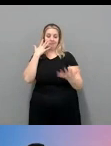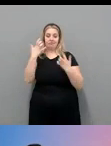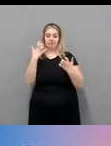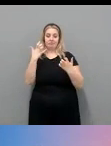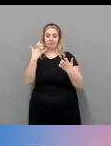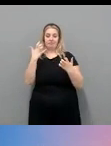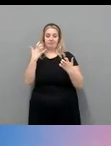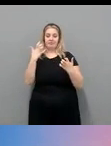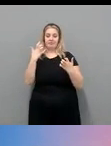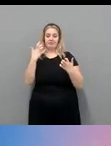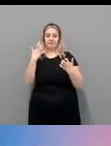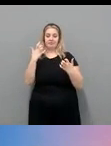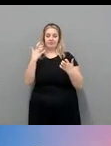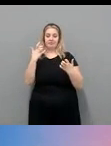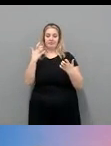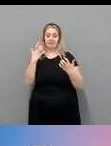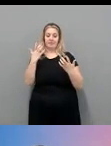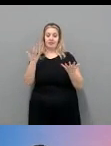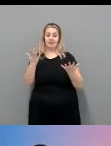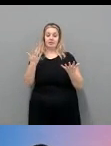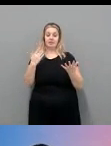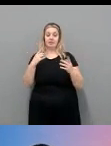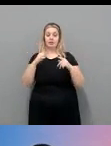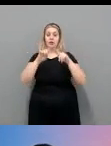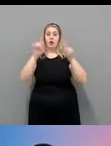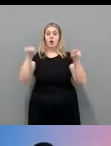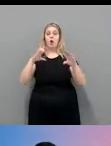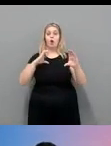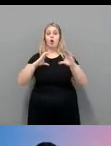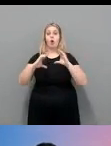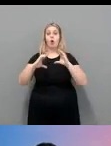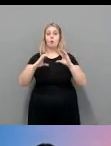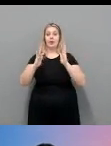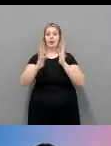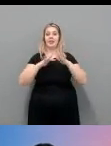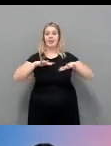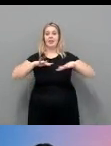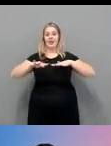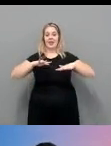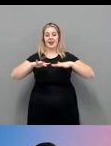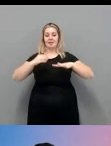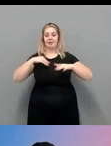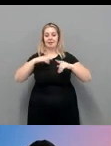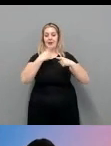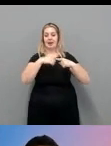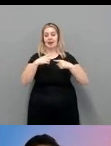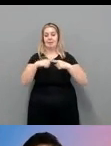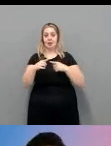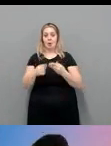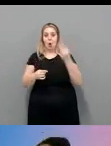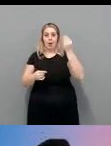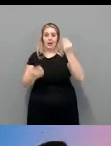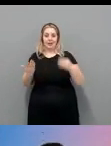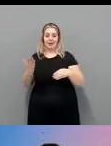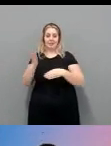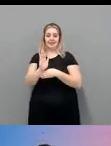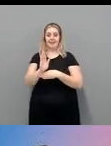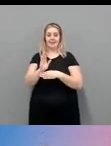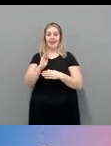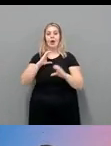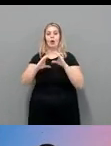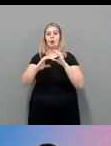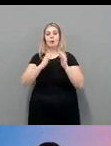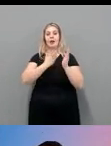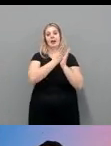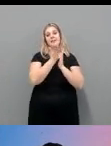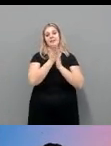es icónica, un comunicador dinámico como elemento, como objeto representativo de la comunicación aumentativa